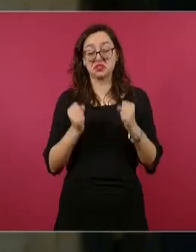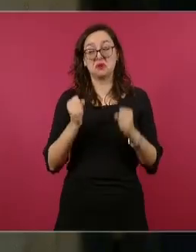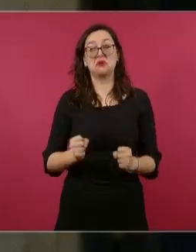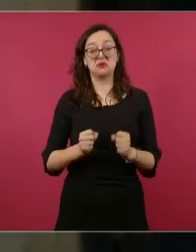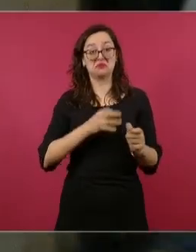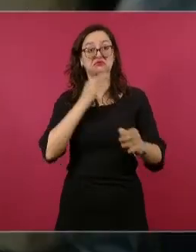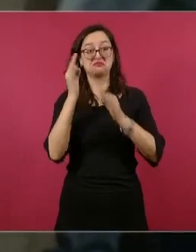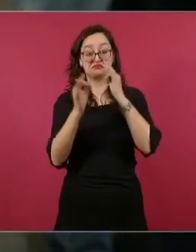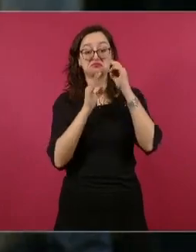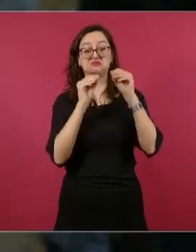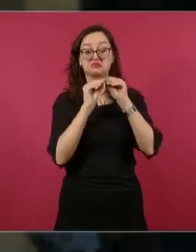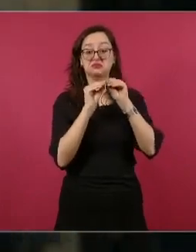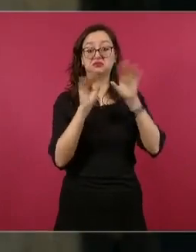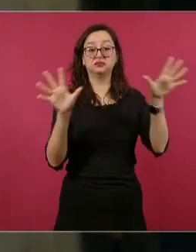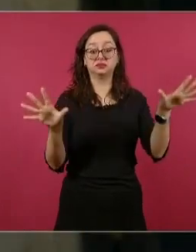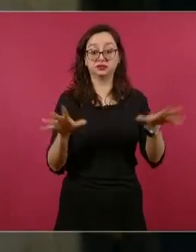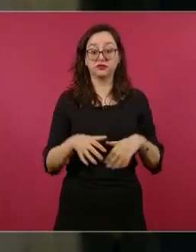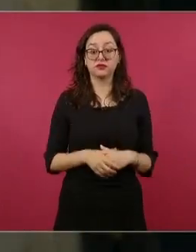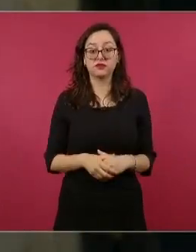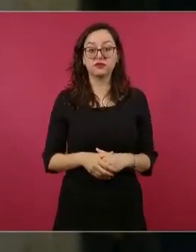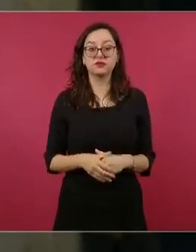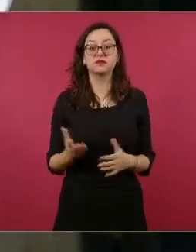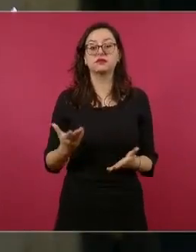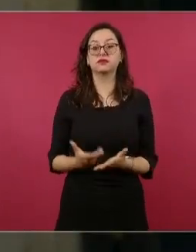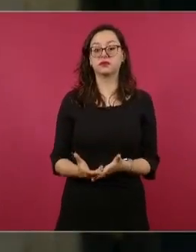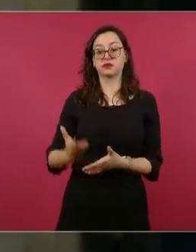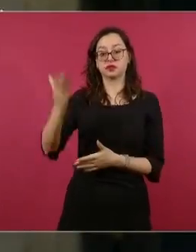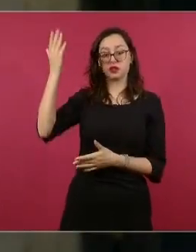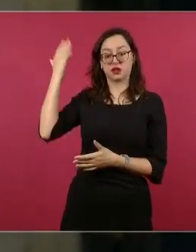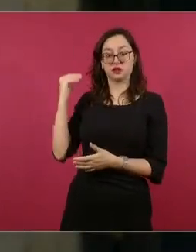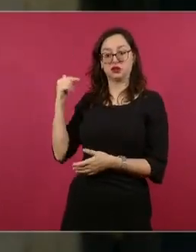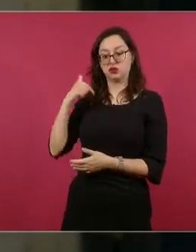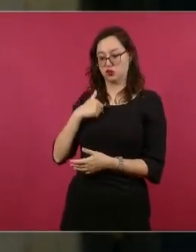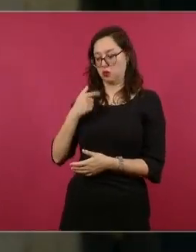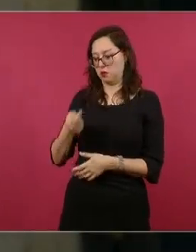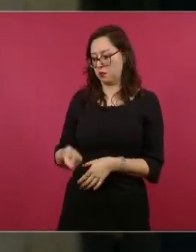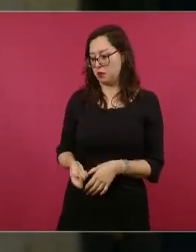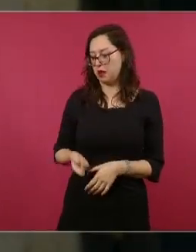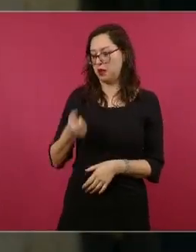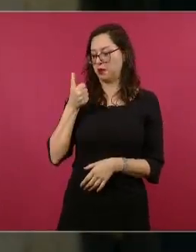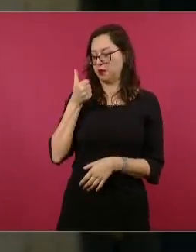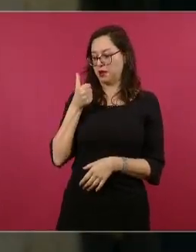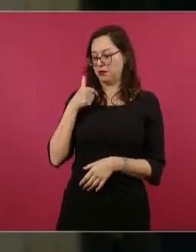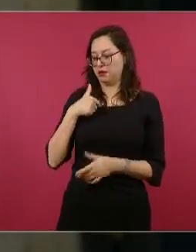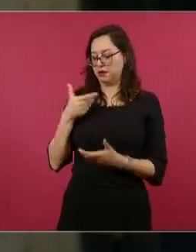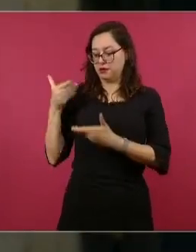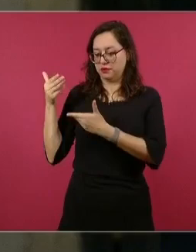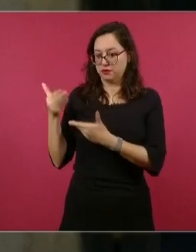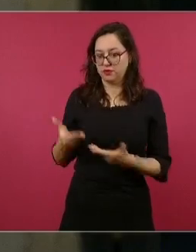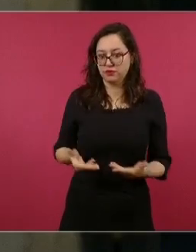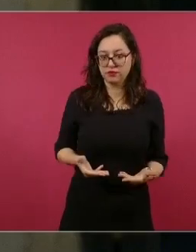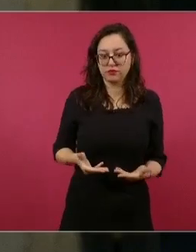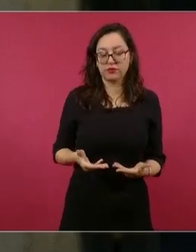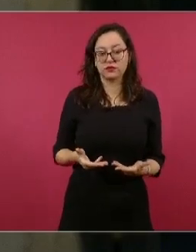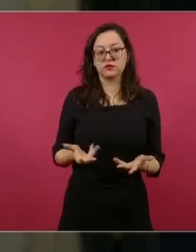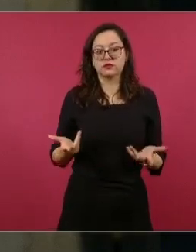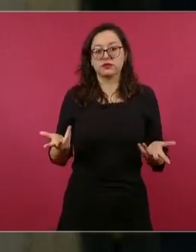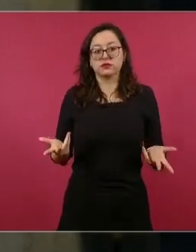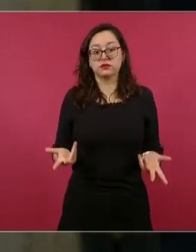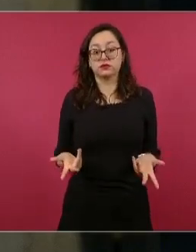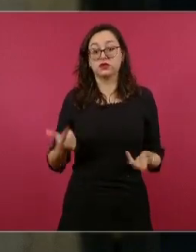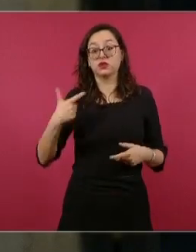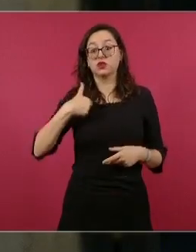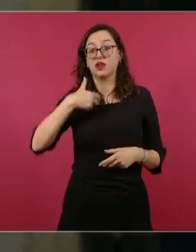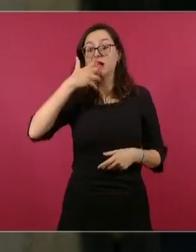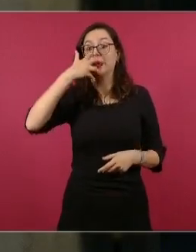que yo vine aquí, presidente, ya iba usted de salida, ya estaba terminando la mañanera y en una forma pues